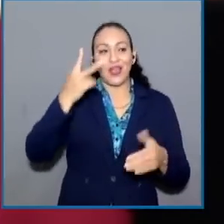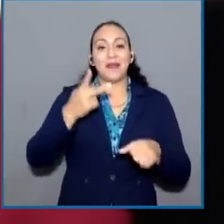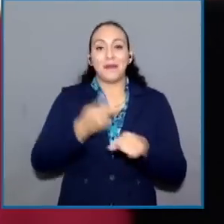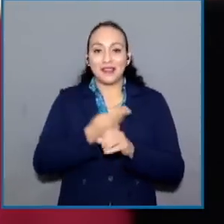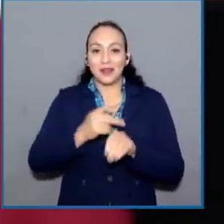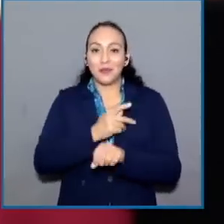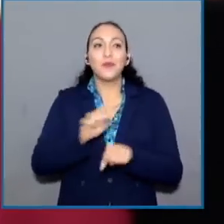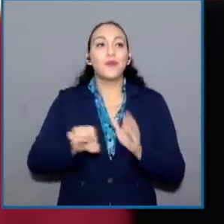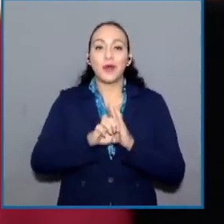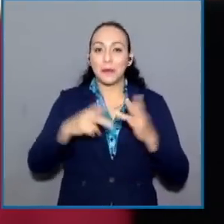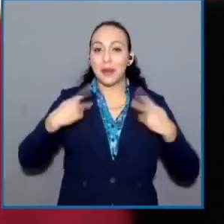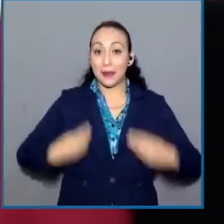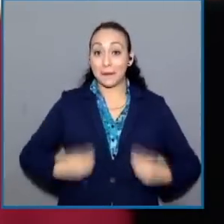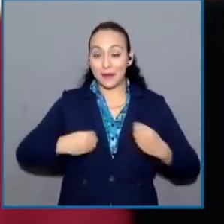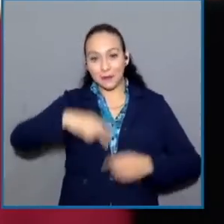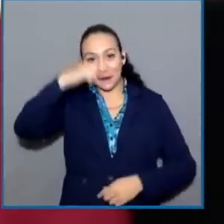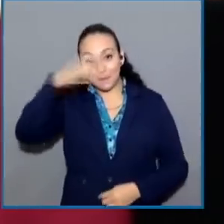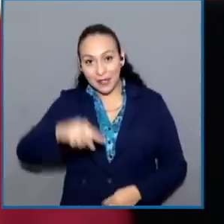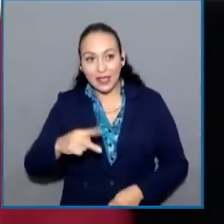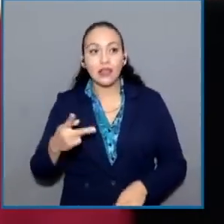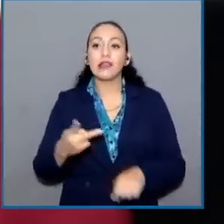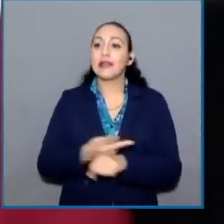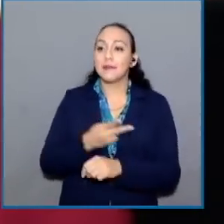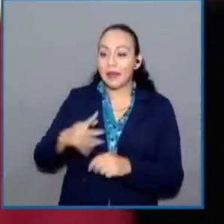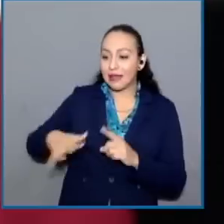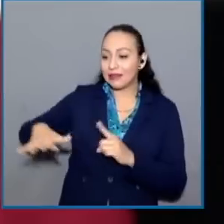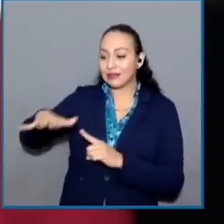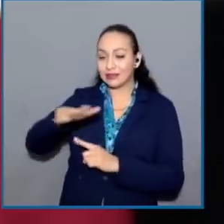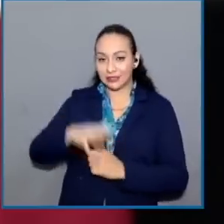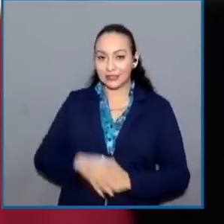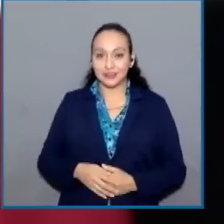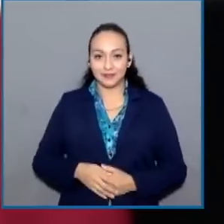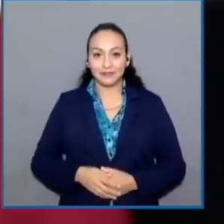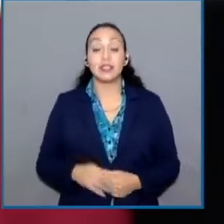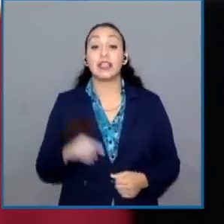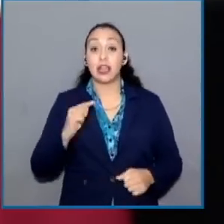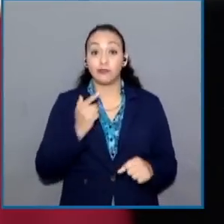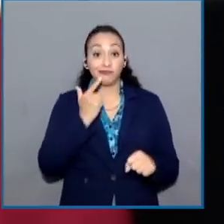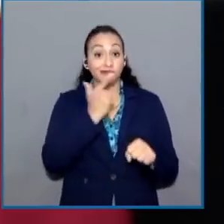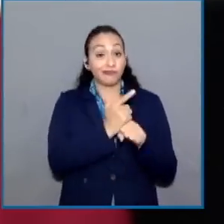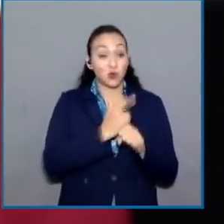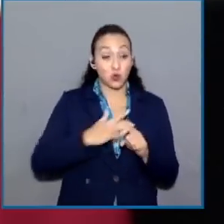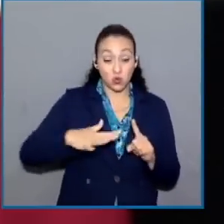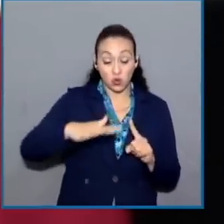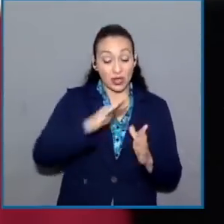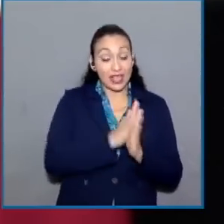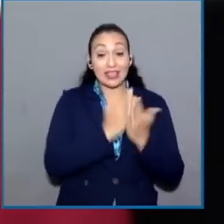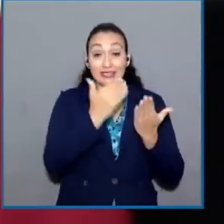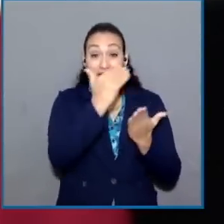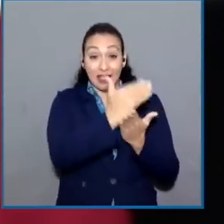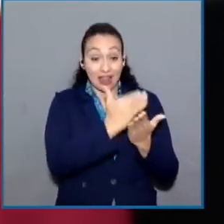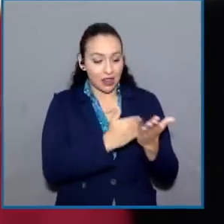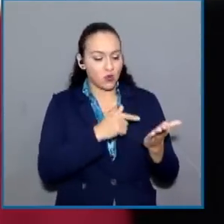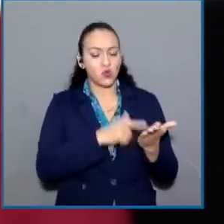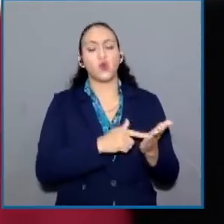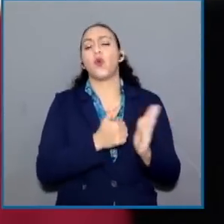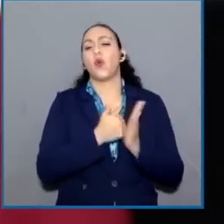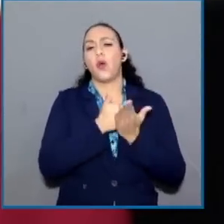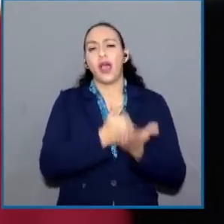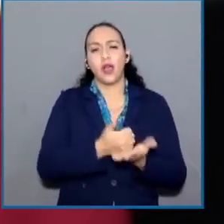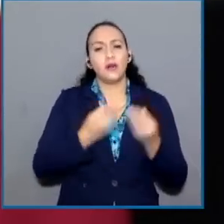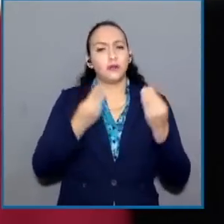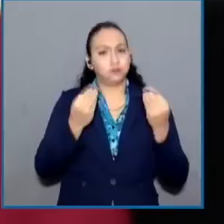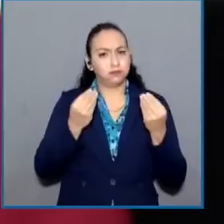de las ciudadanas, y como su existencia no solo es un marco normativo, sino una herramienta